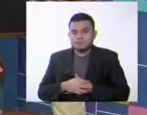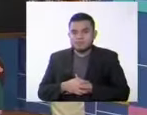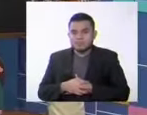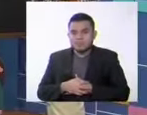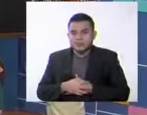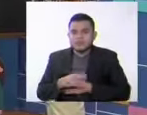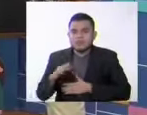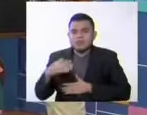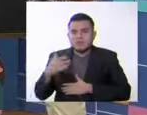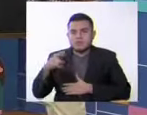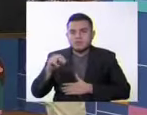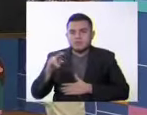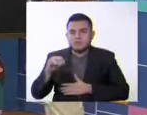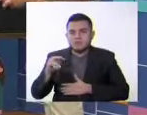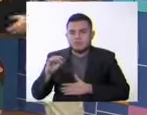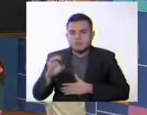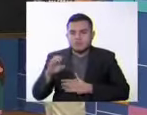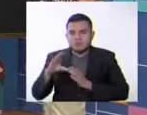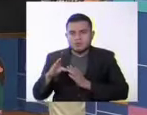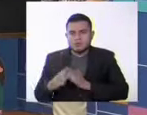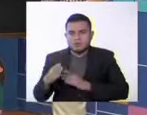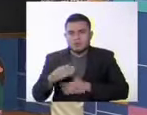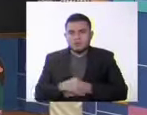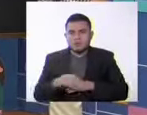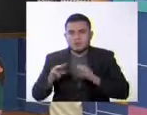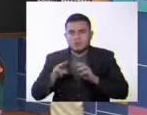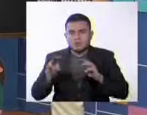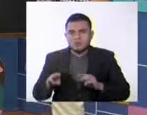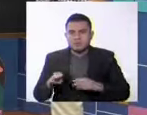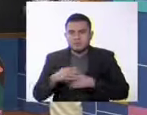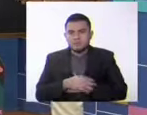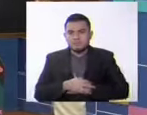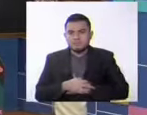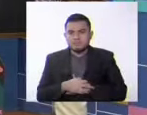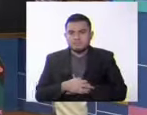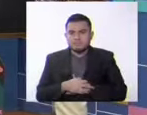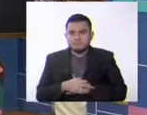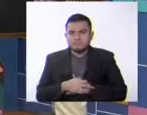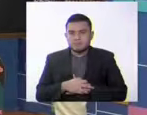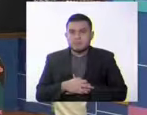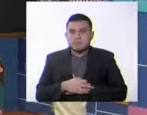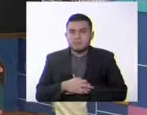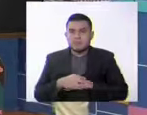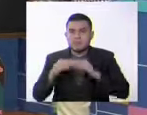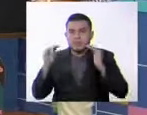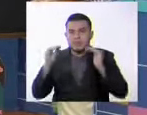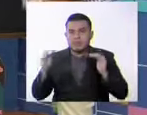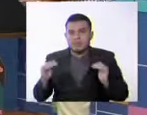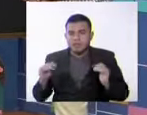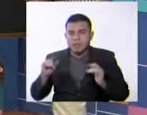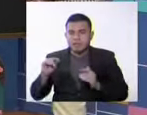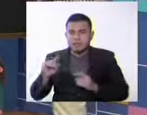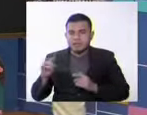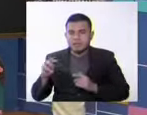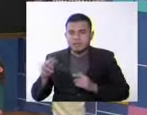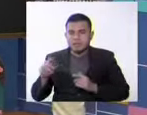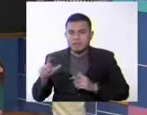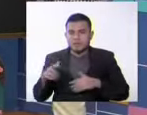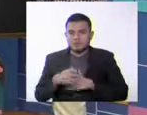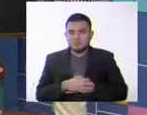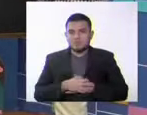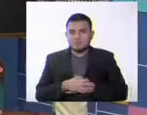es patrimonio cultural? El museo. El museo o el Tazumal. ¿Cuál será? El Tazumal. Exacto. Es un sitio arqueológico. Es un